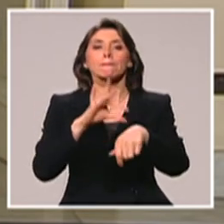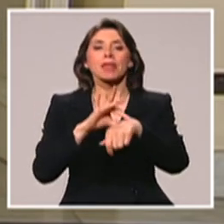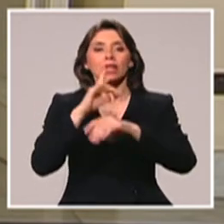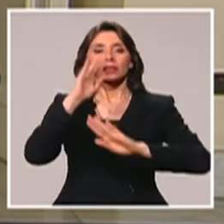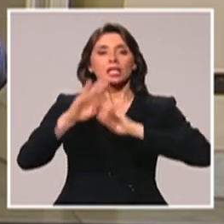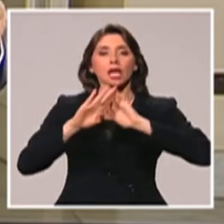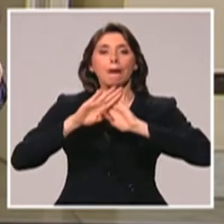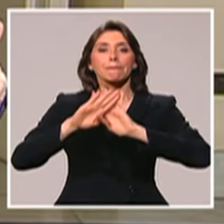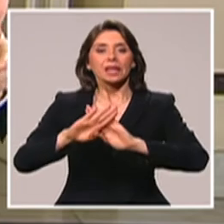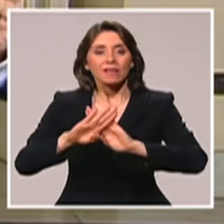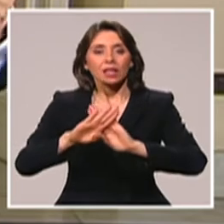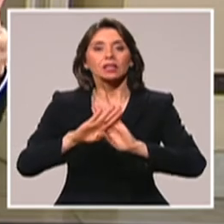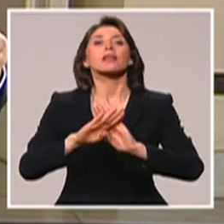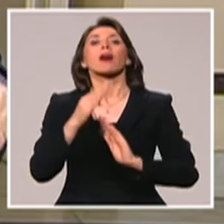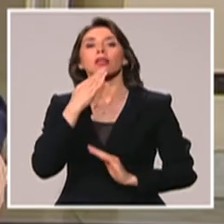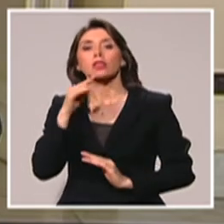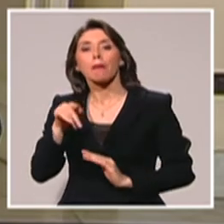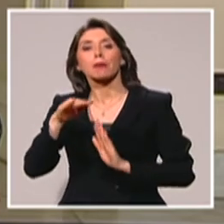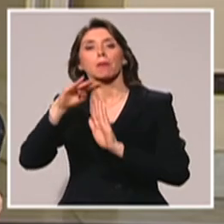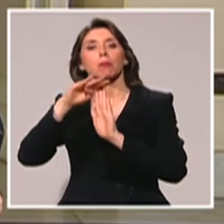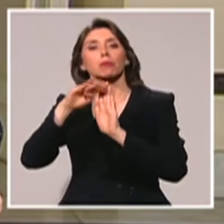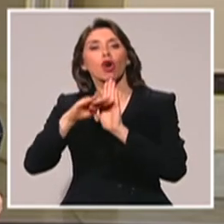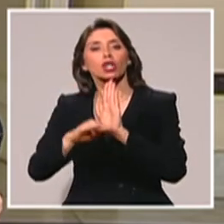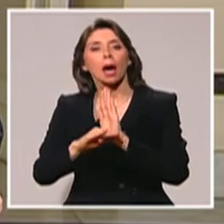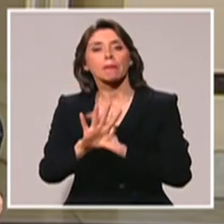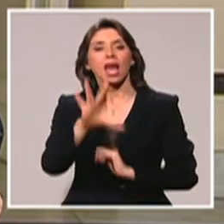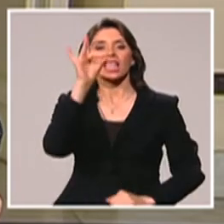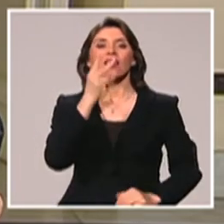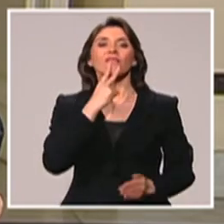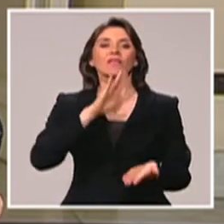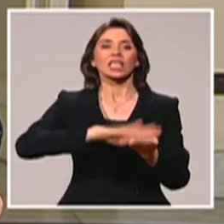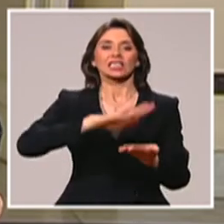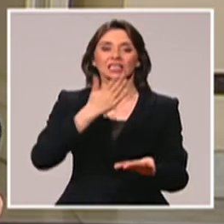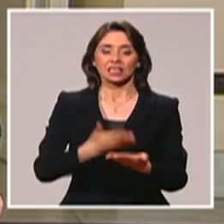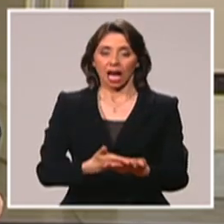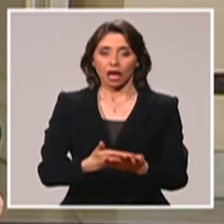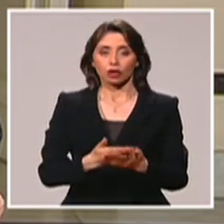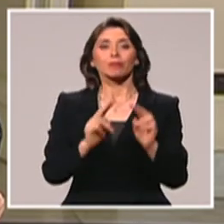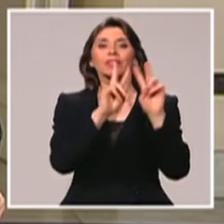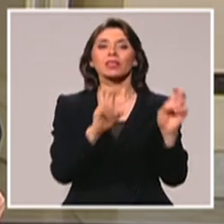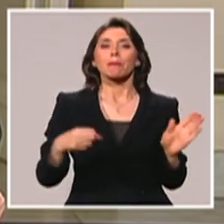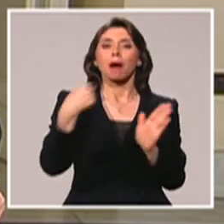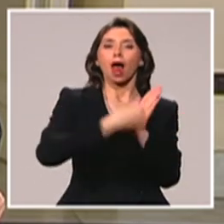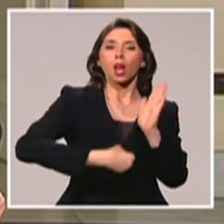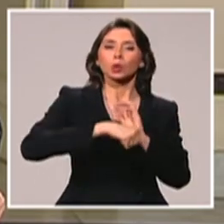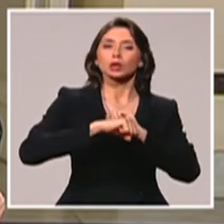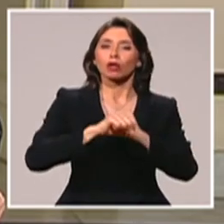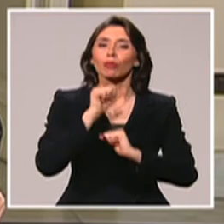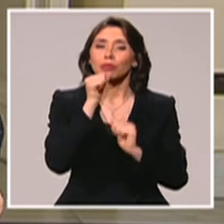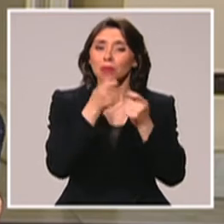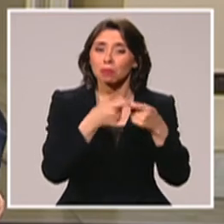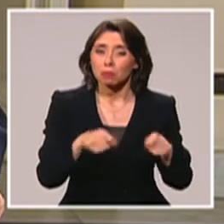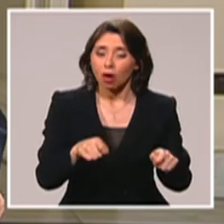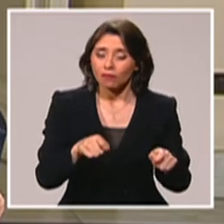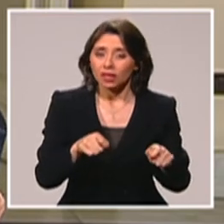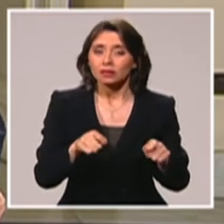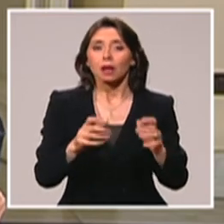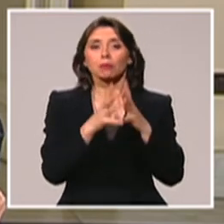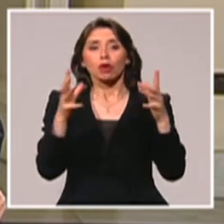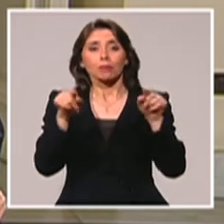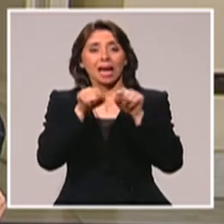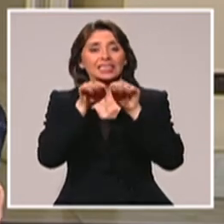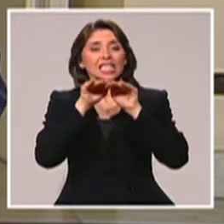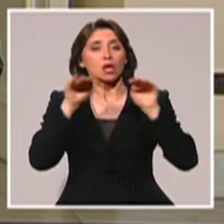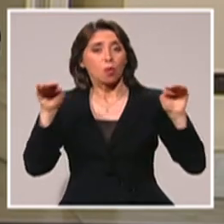y el programa elige vivir sano en materia de lucha contra la pobreza y por una mayor igualdad